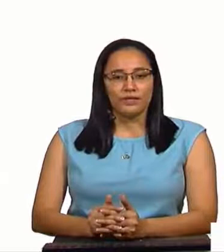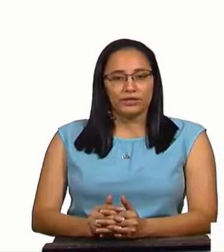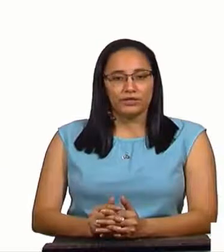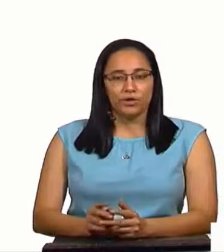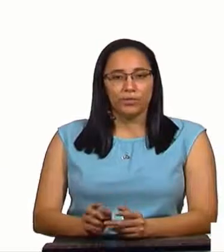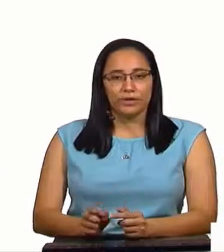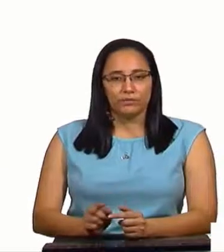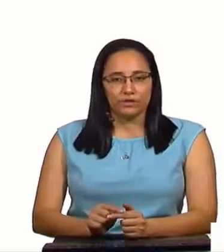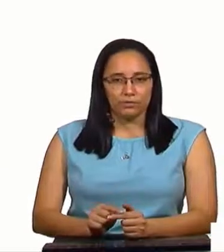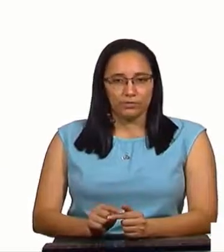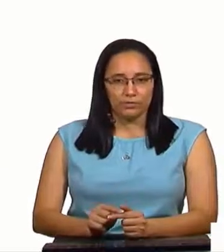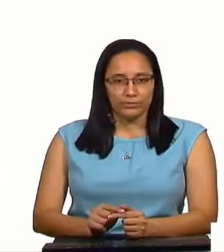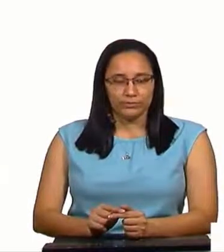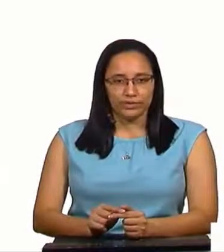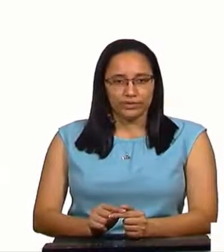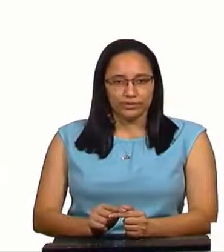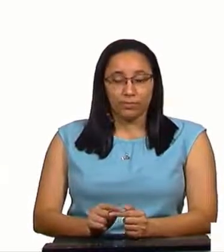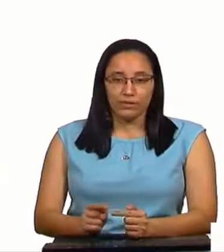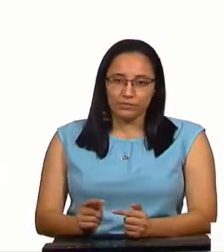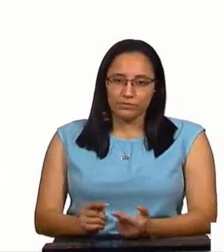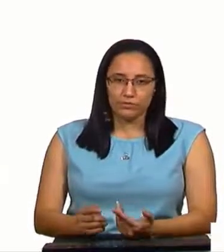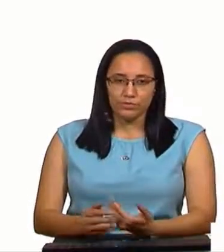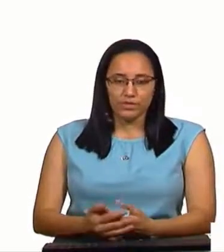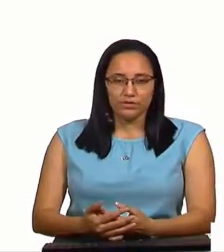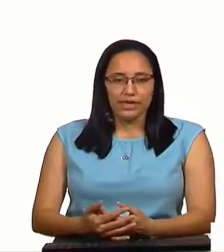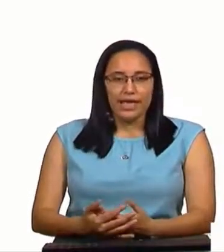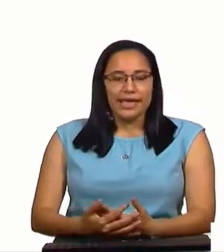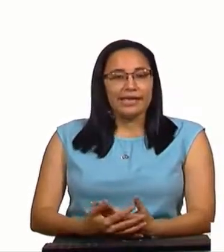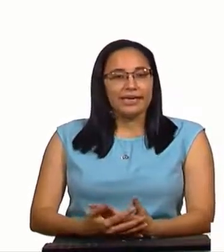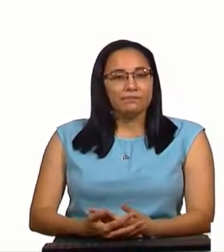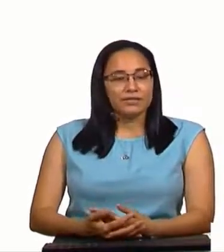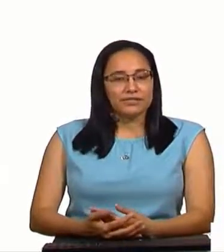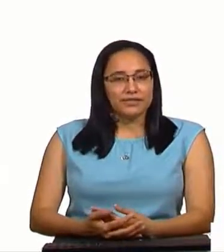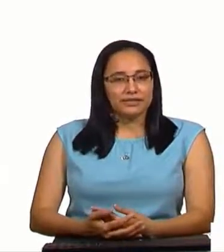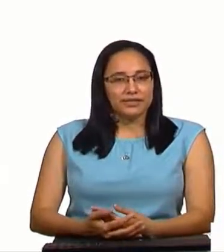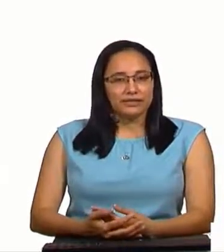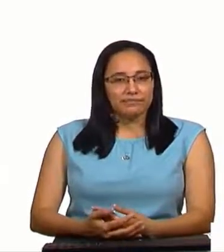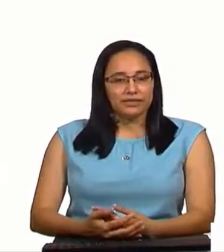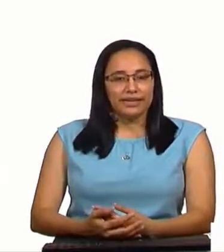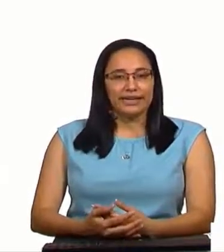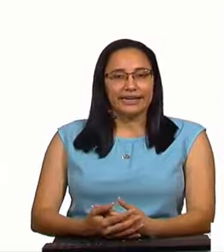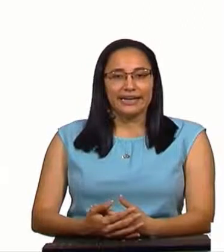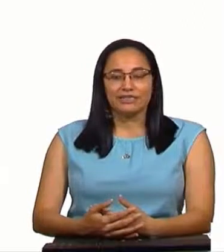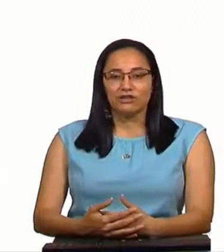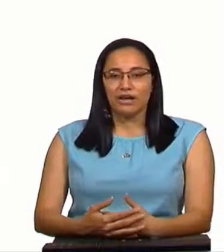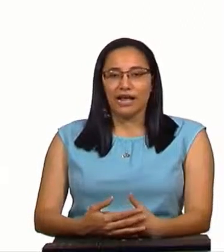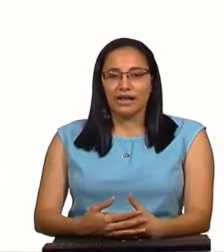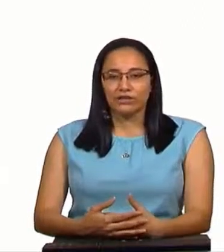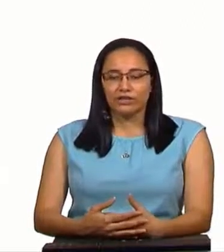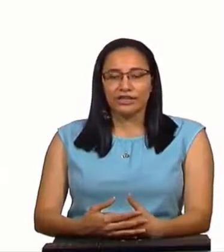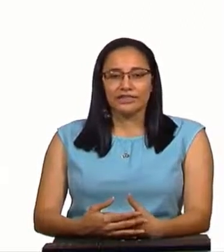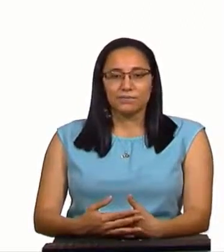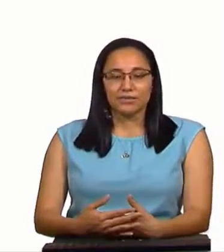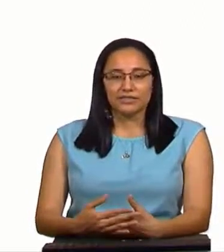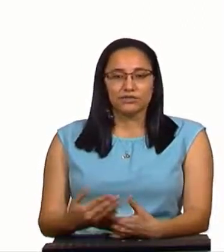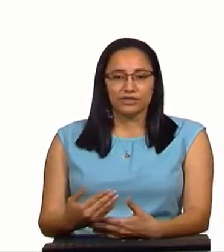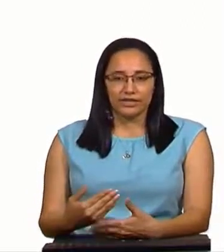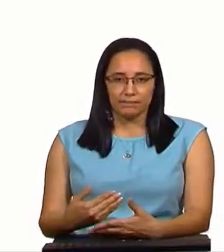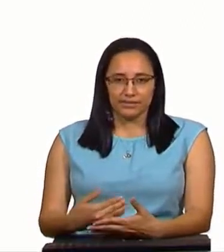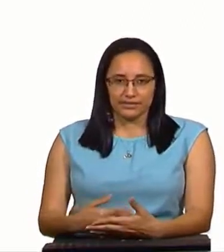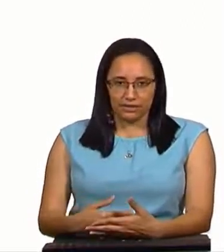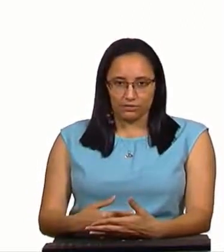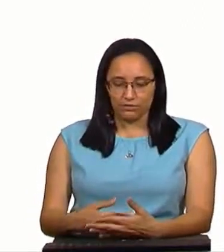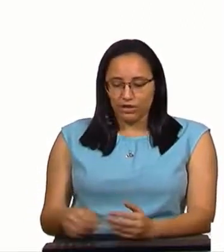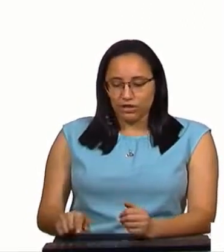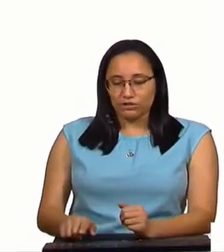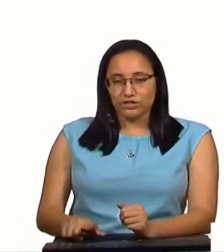una opinión o preguntamos por una opinión o pedimos una opinión en el presente en relación a algo que ya pasó en